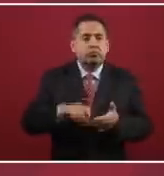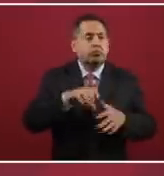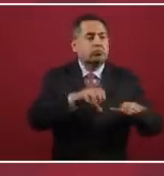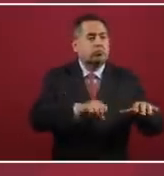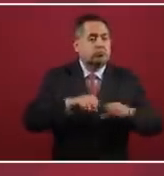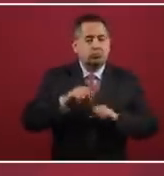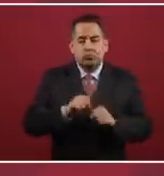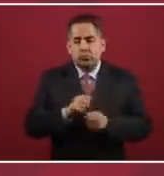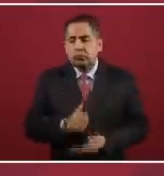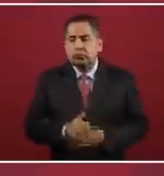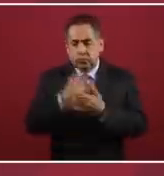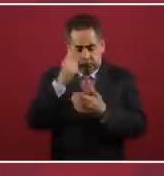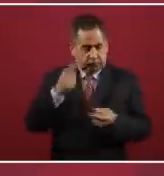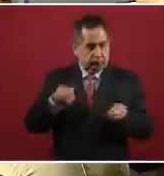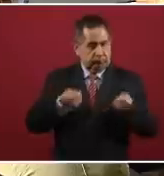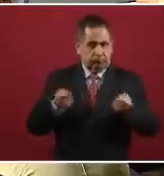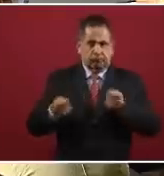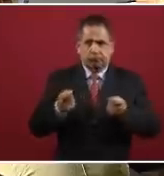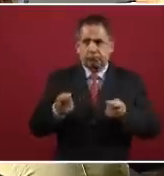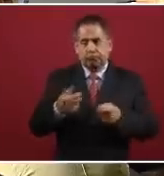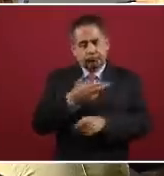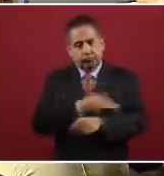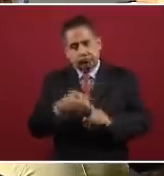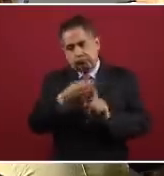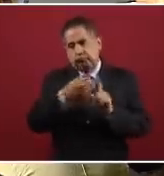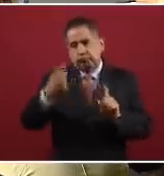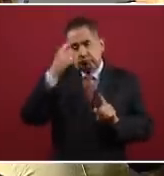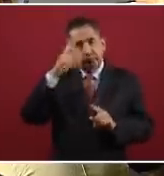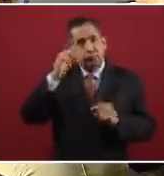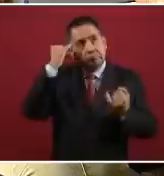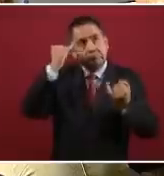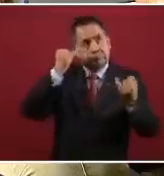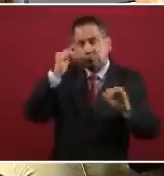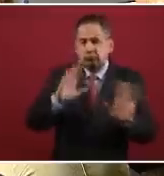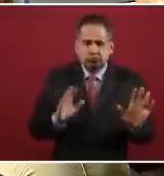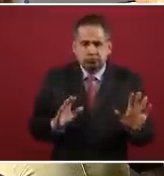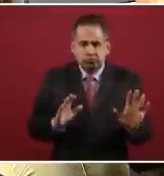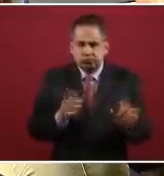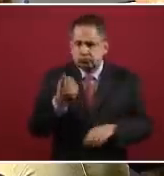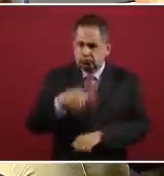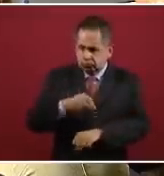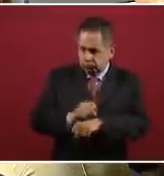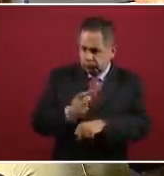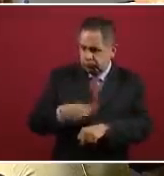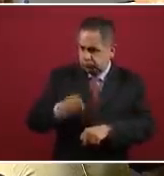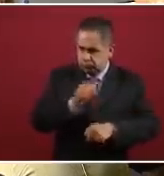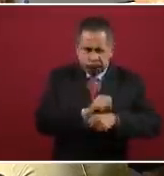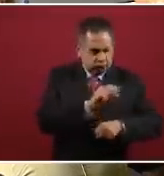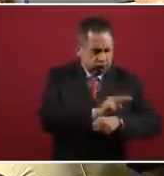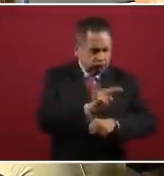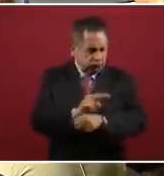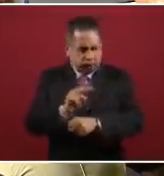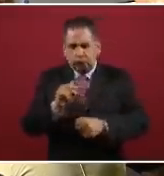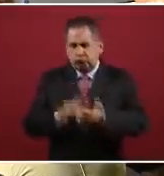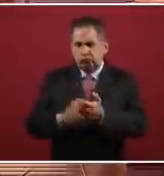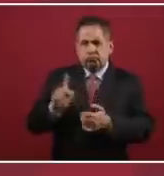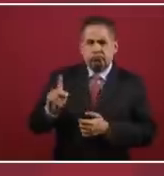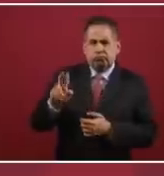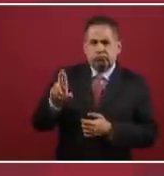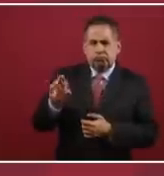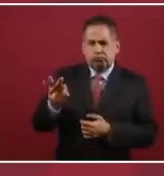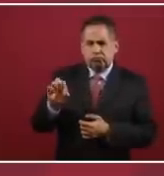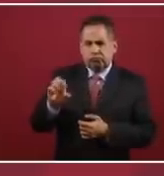se coadyuva a regular el mercado para que no se especule y semana con semana se monitorea en Profeco y todos ustedes